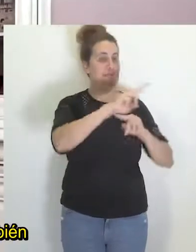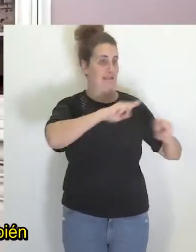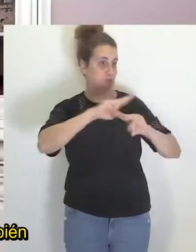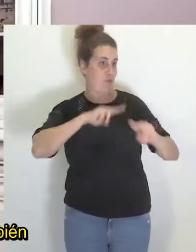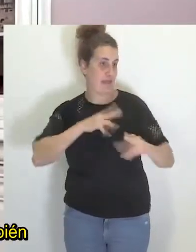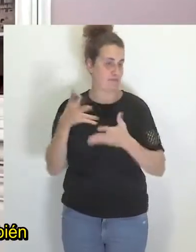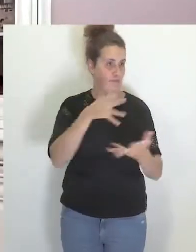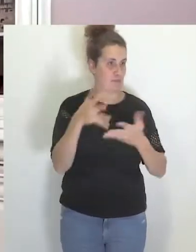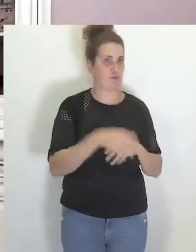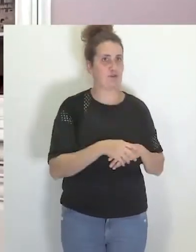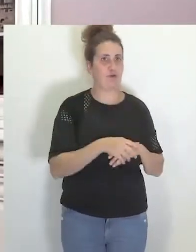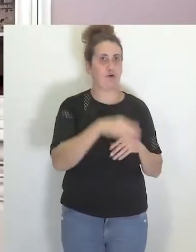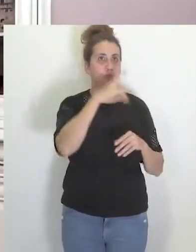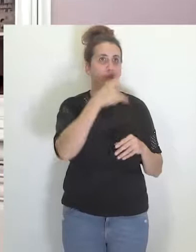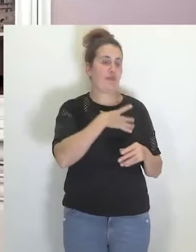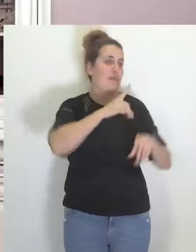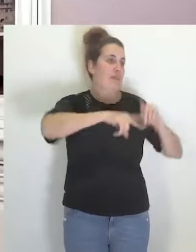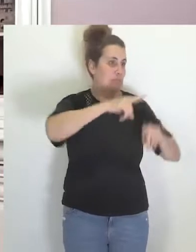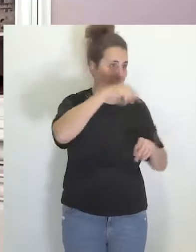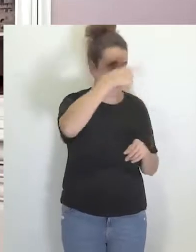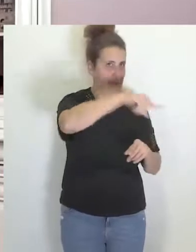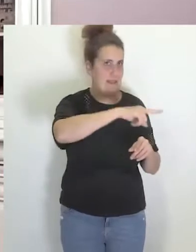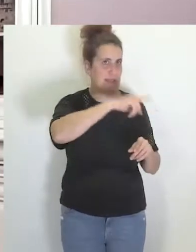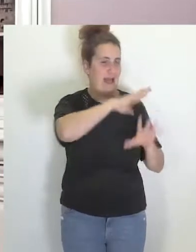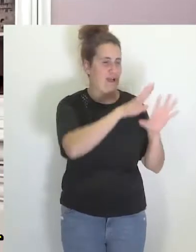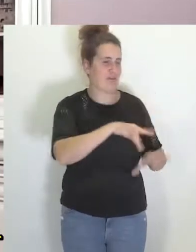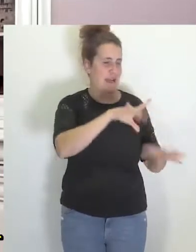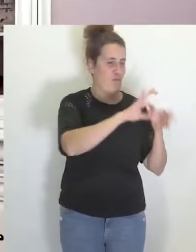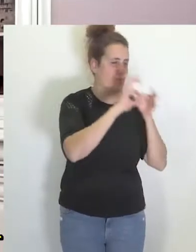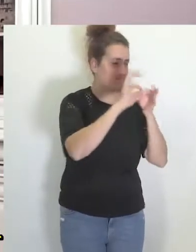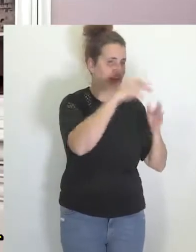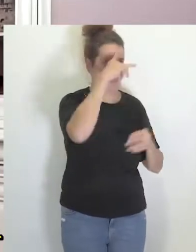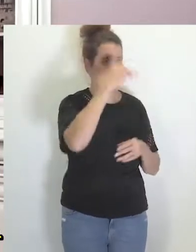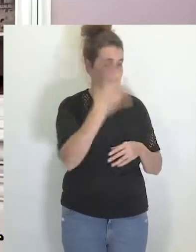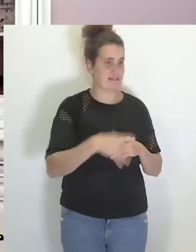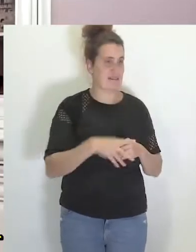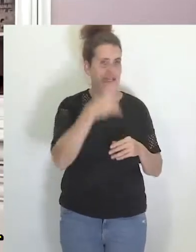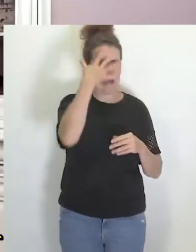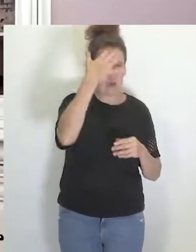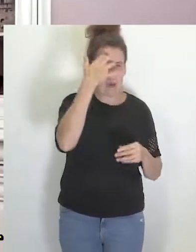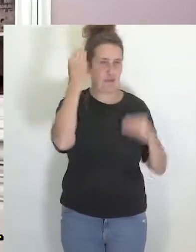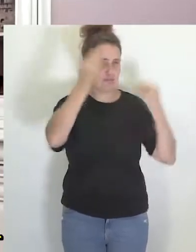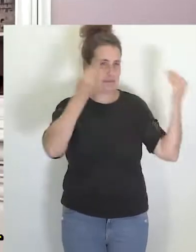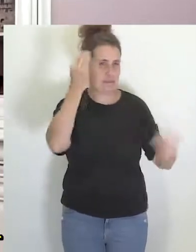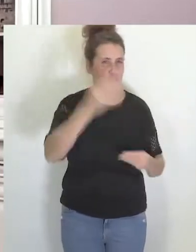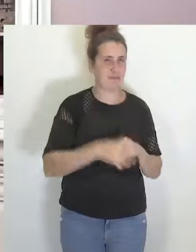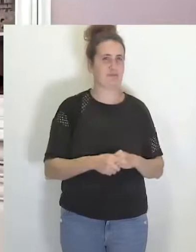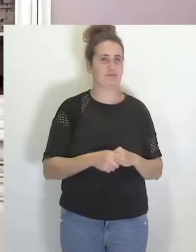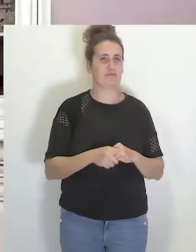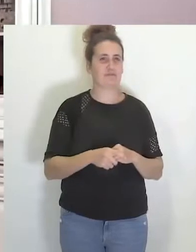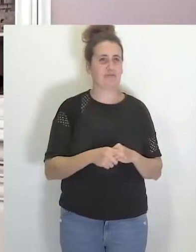respondiendo también, porque, bueno, pues según también te vaya viniendo, que sé que al final vas entrelazando ideas, ¿no? y recuerdos y pensamientos.